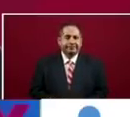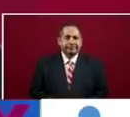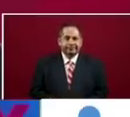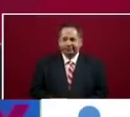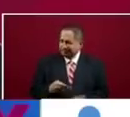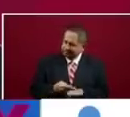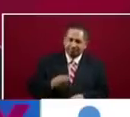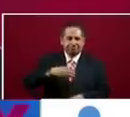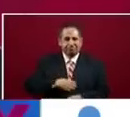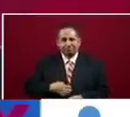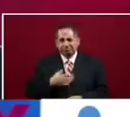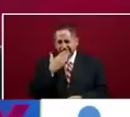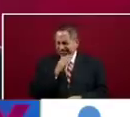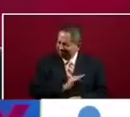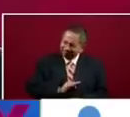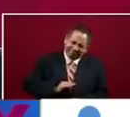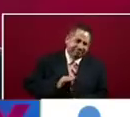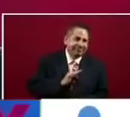Muy contento, feliz,